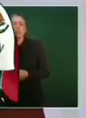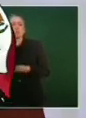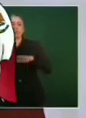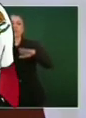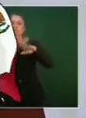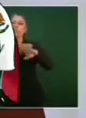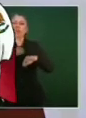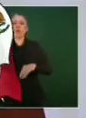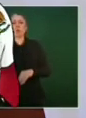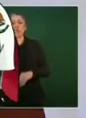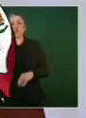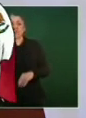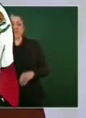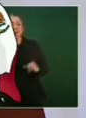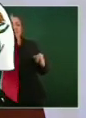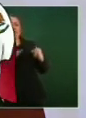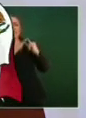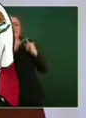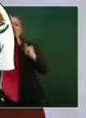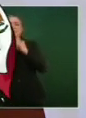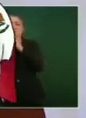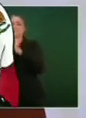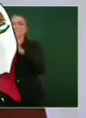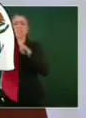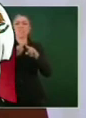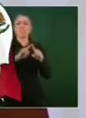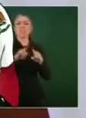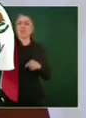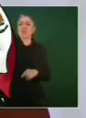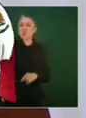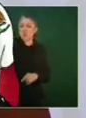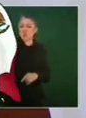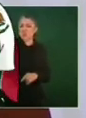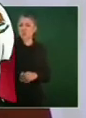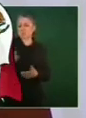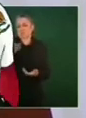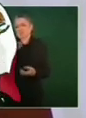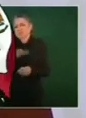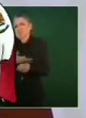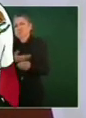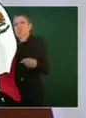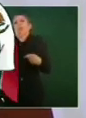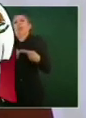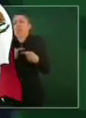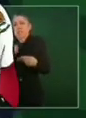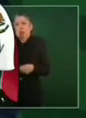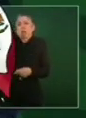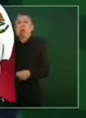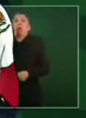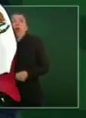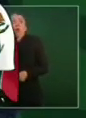a las instituciones, en este caso al Ejército Mexicano,